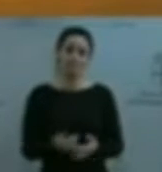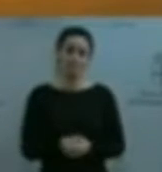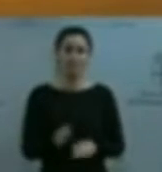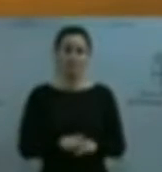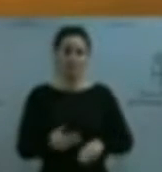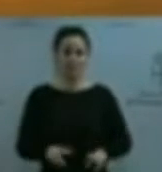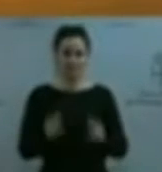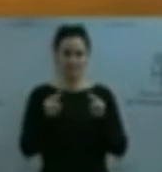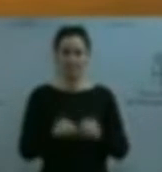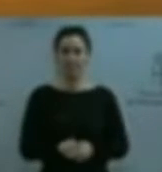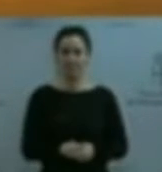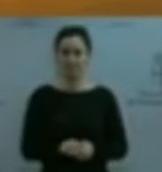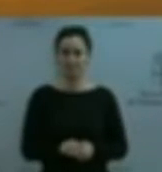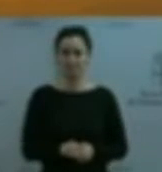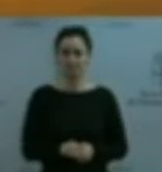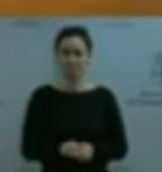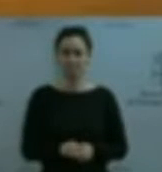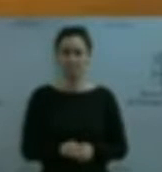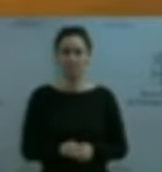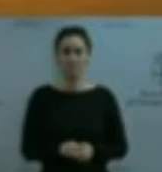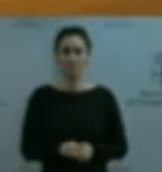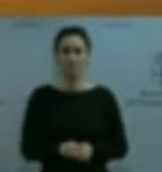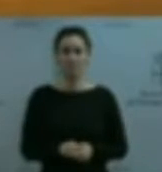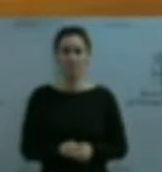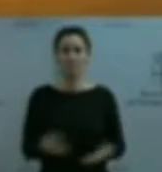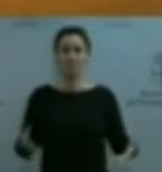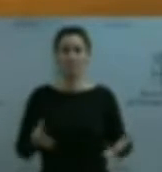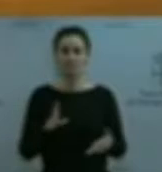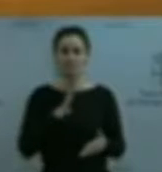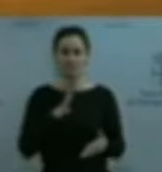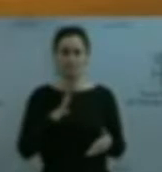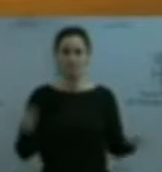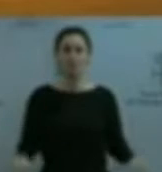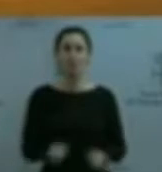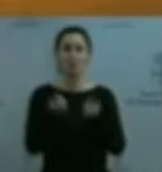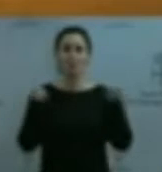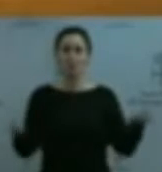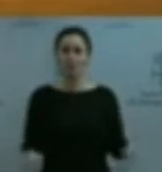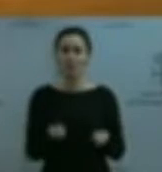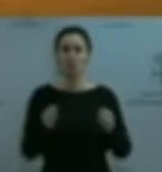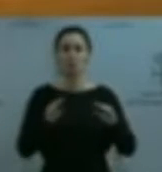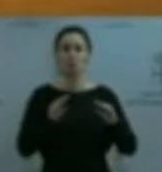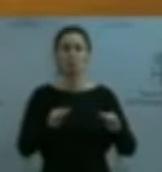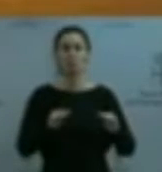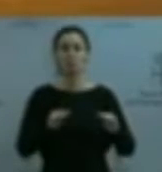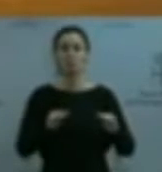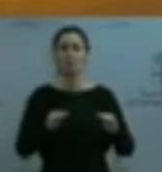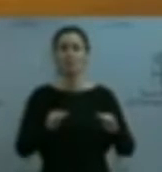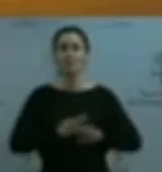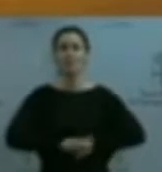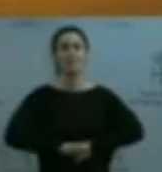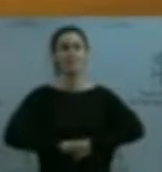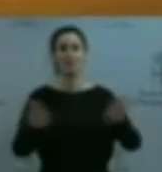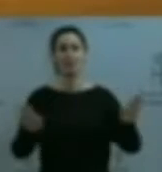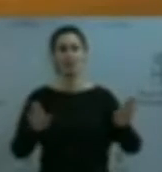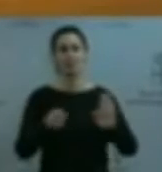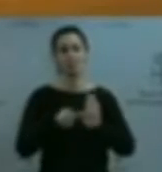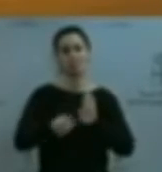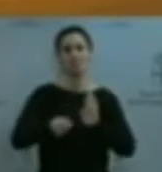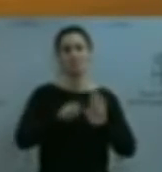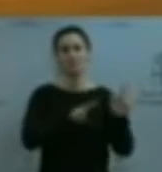que me dijera qué actividades de promoción se dejaron de hacer al eliminar los 74.000 euros en la partida destinada a promoción y